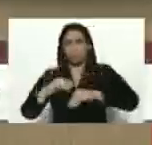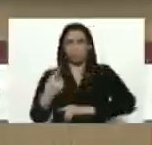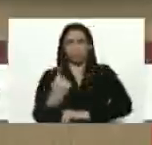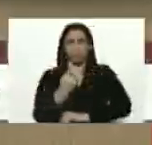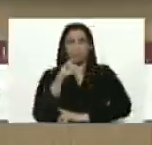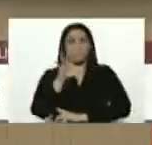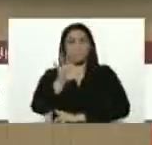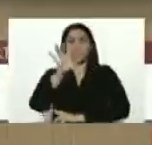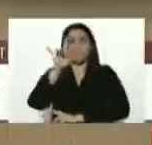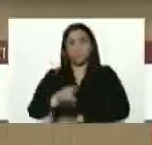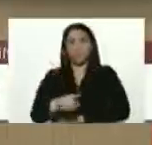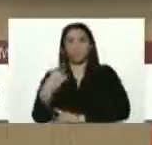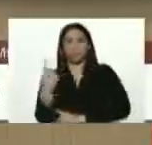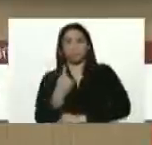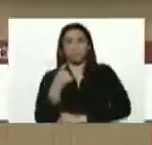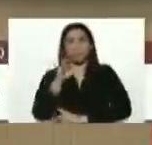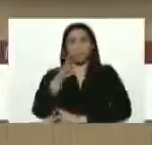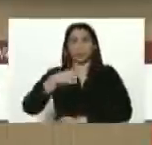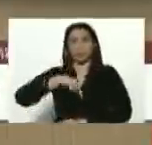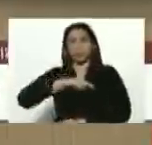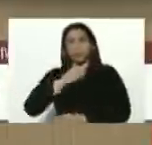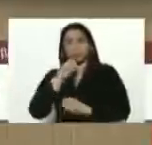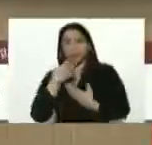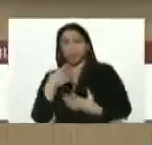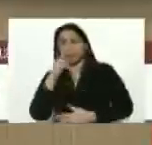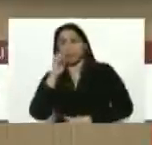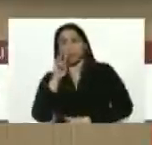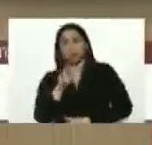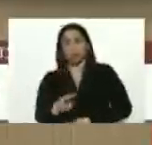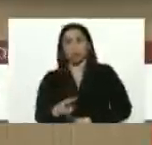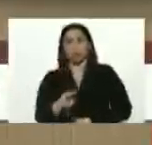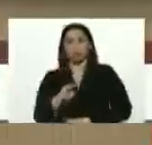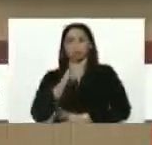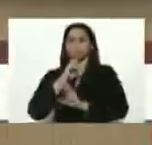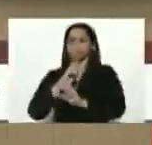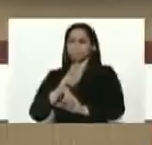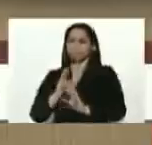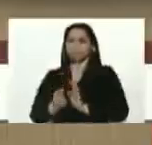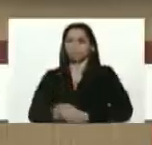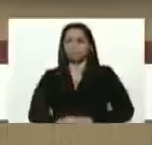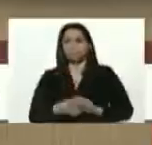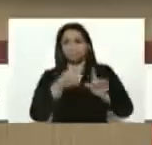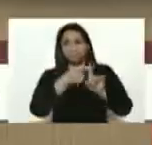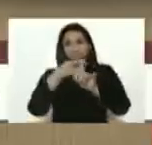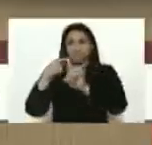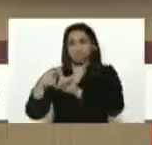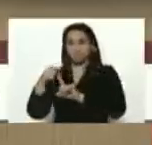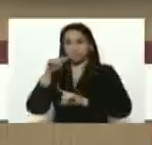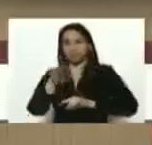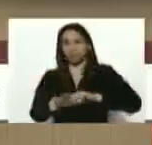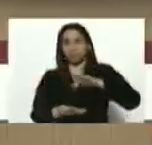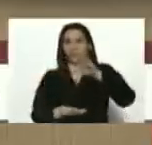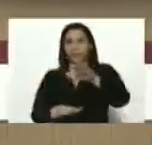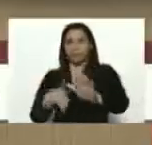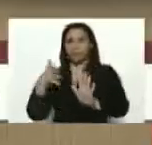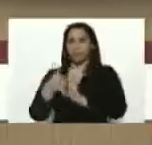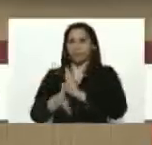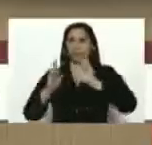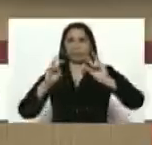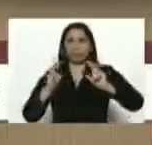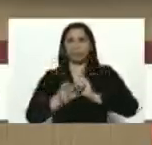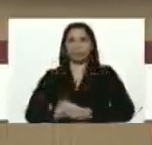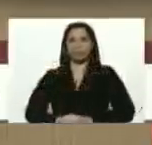país. Y como un solo país, bueno, estamos viendo resultados positivos y avances sobre esta